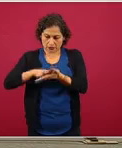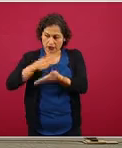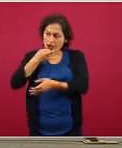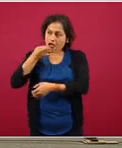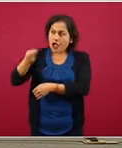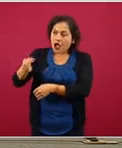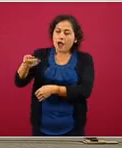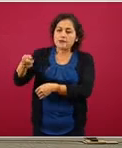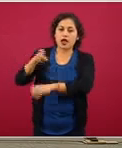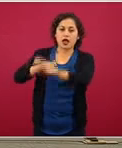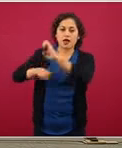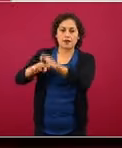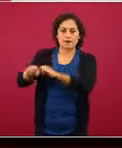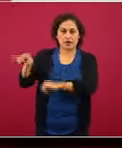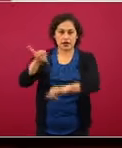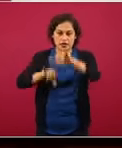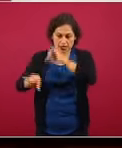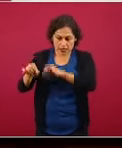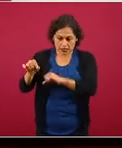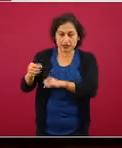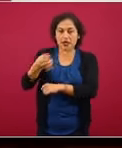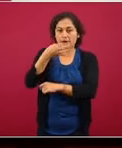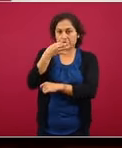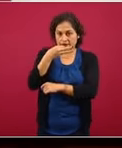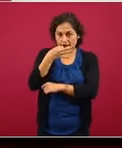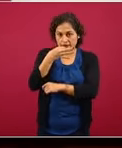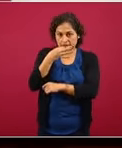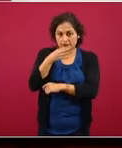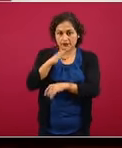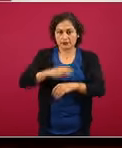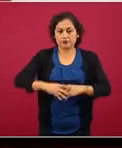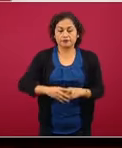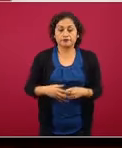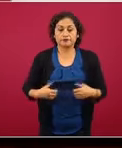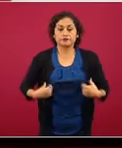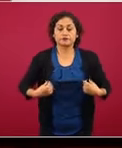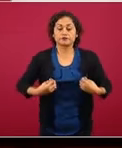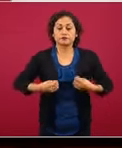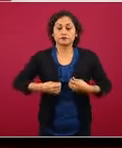que produce ese medicamento, en este caso una